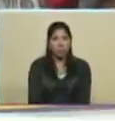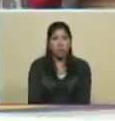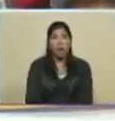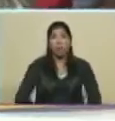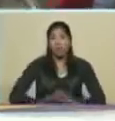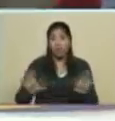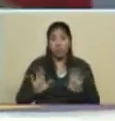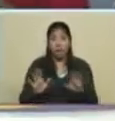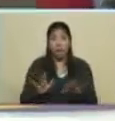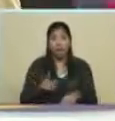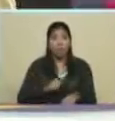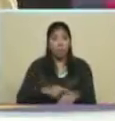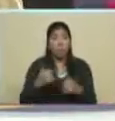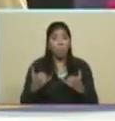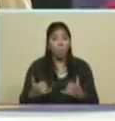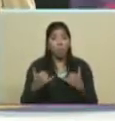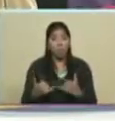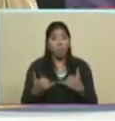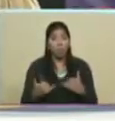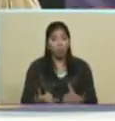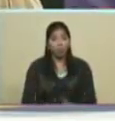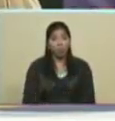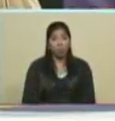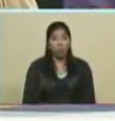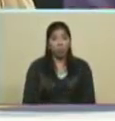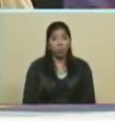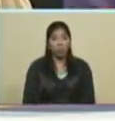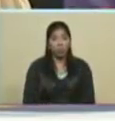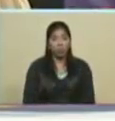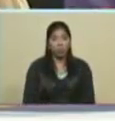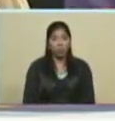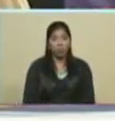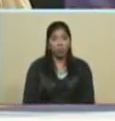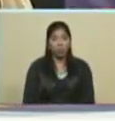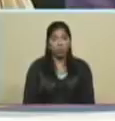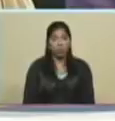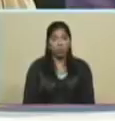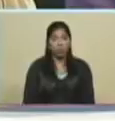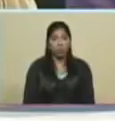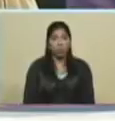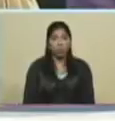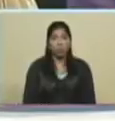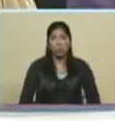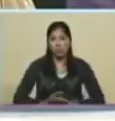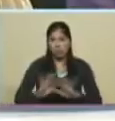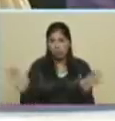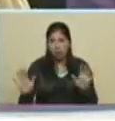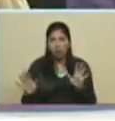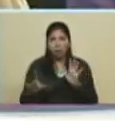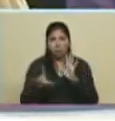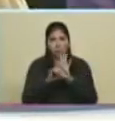Y llegó la hora para entonces, por mandato constitucional,